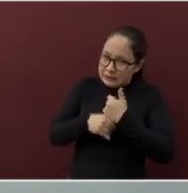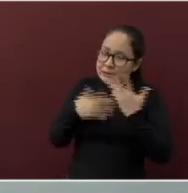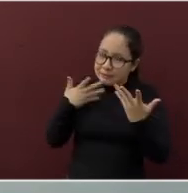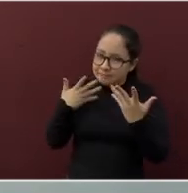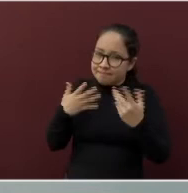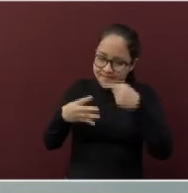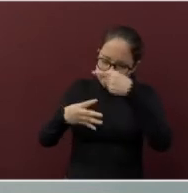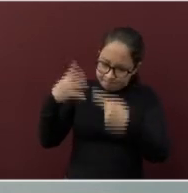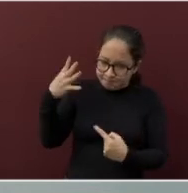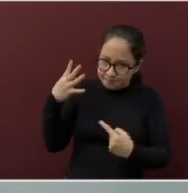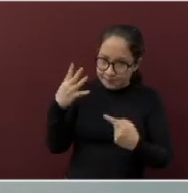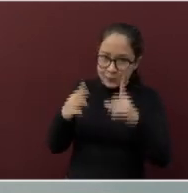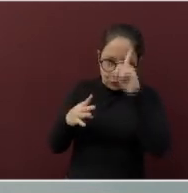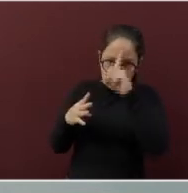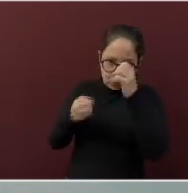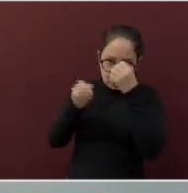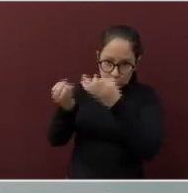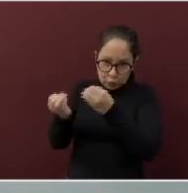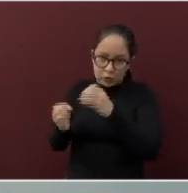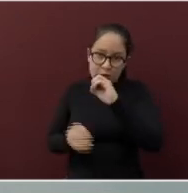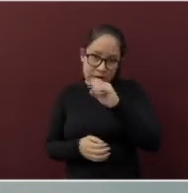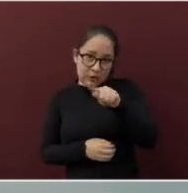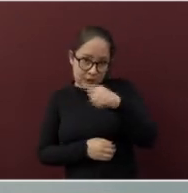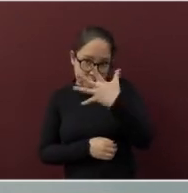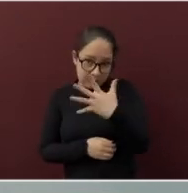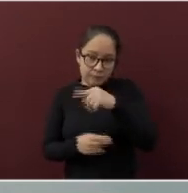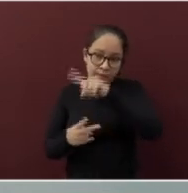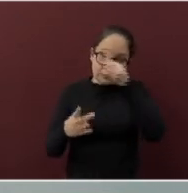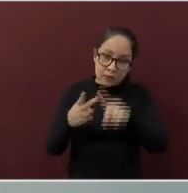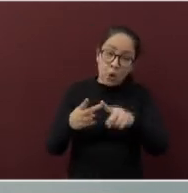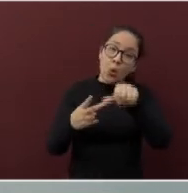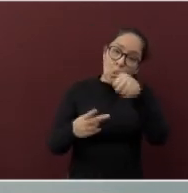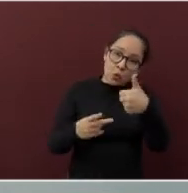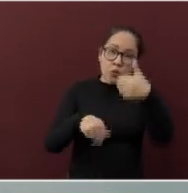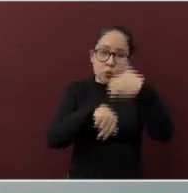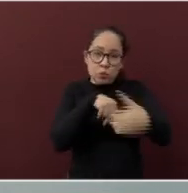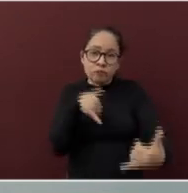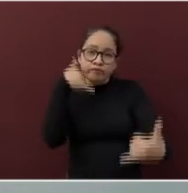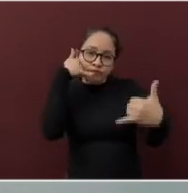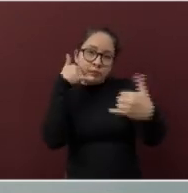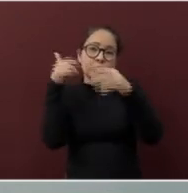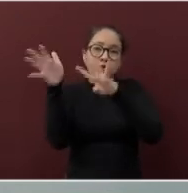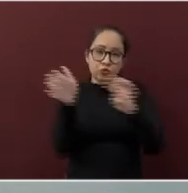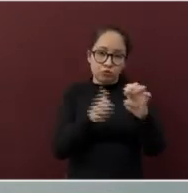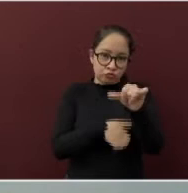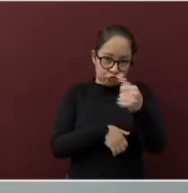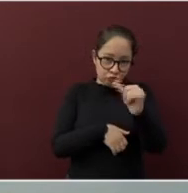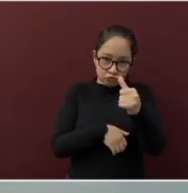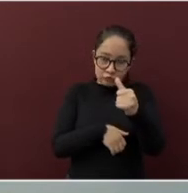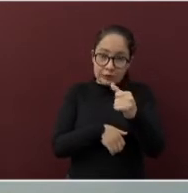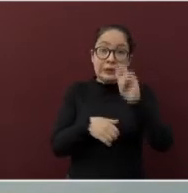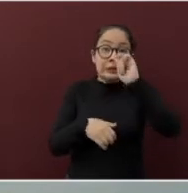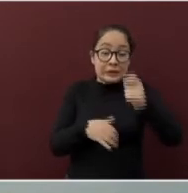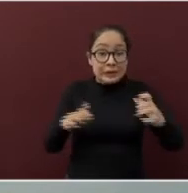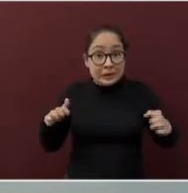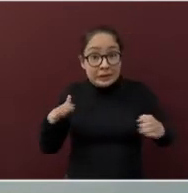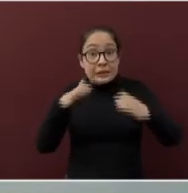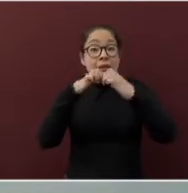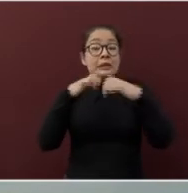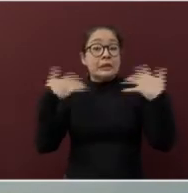mujer que vive en una relación de violencia y el 911 al igual que en kobe 19 es para situaciones de